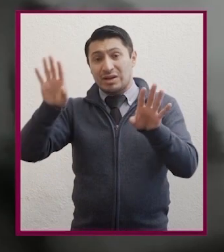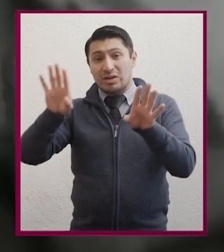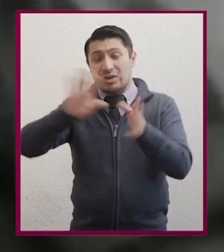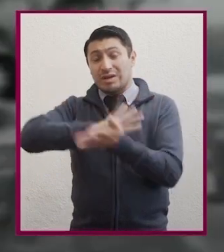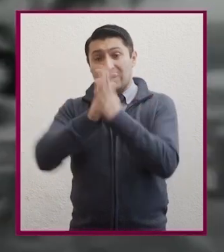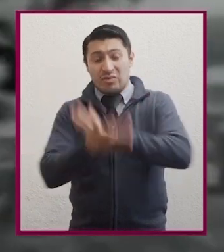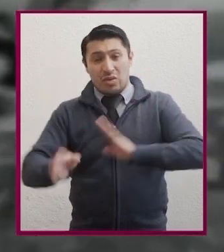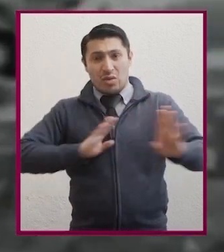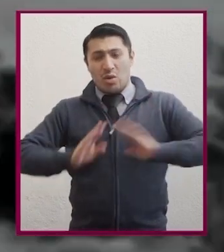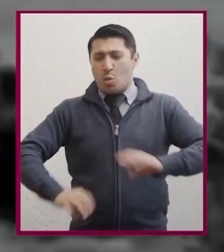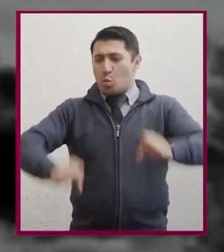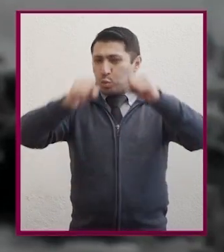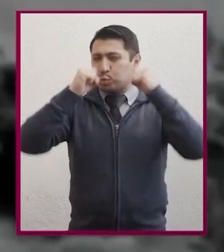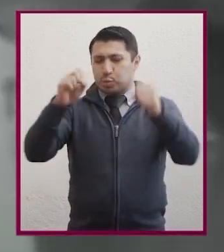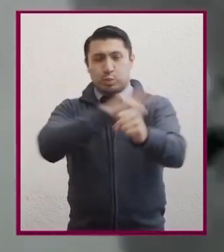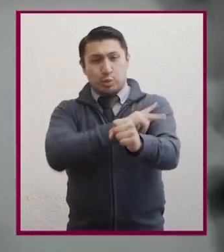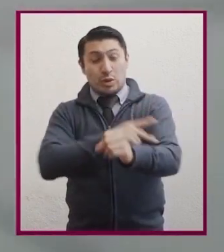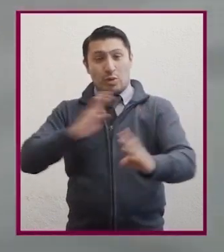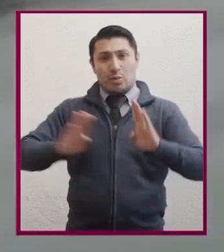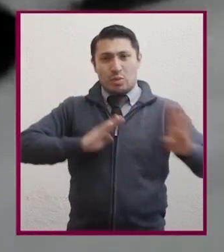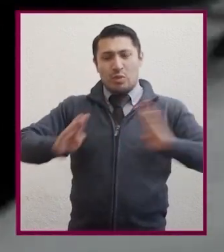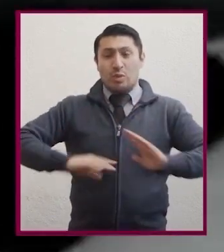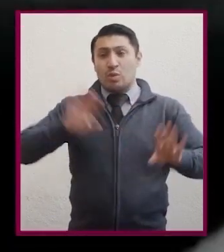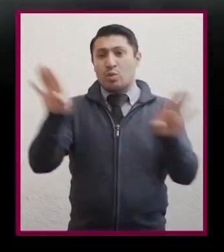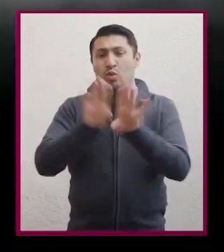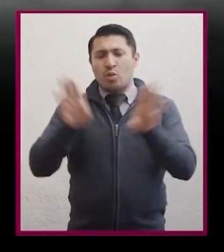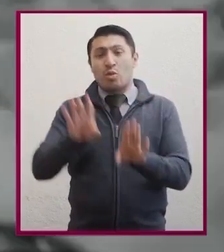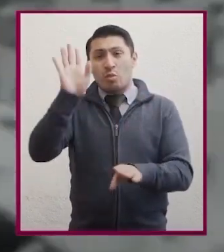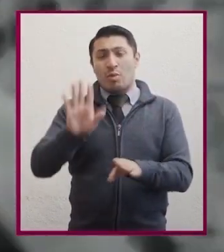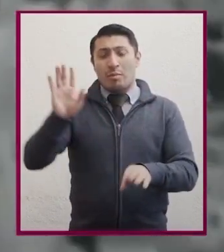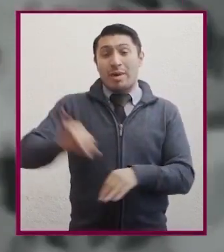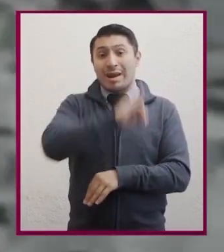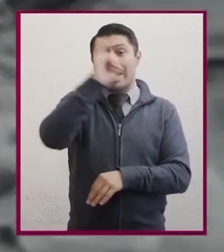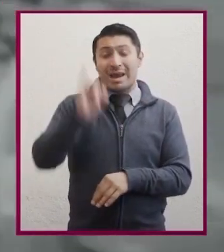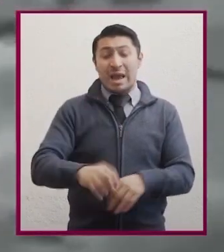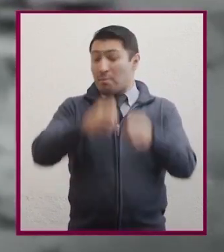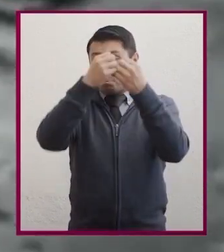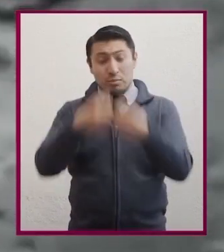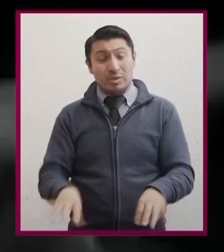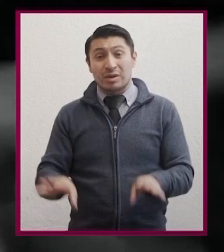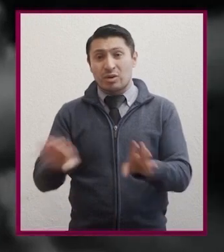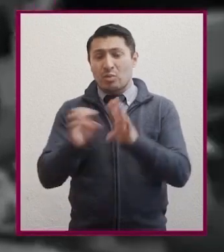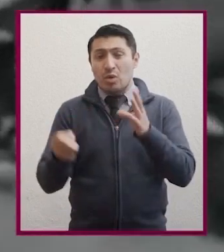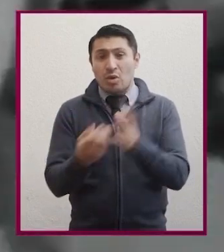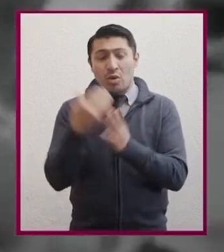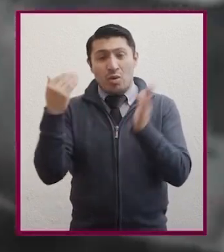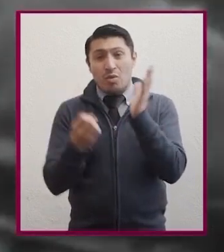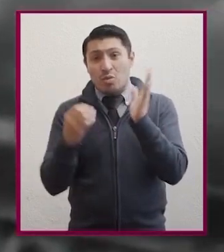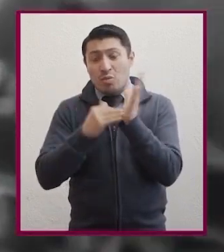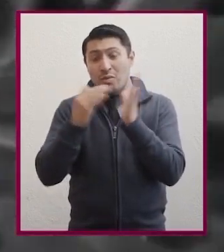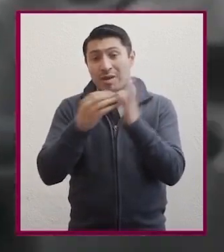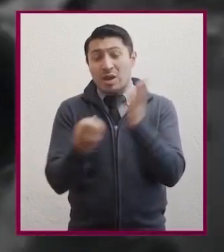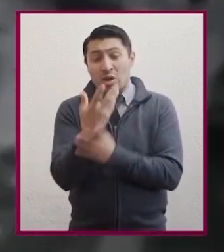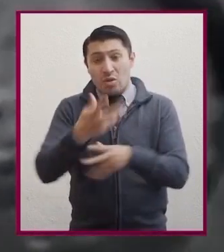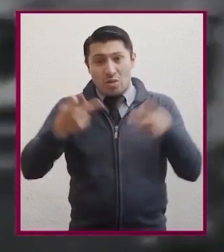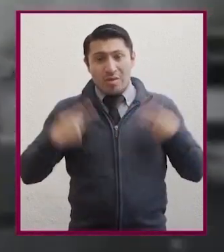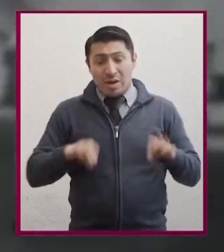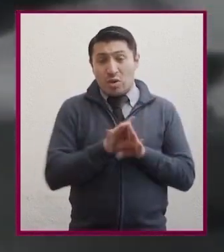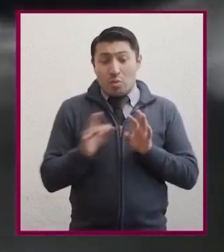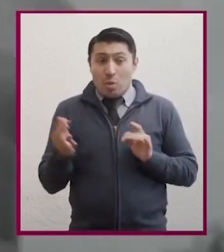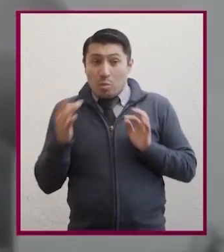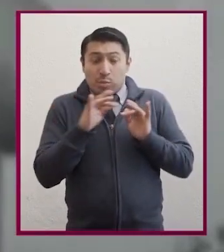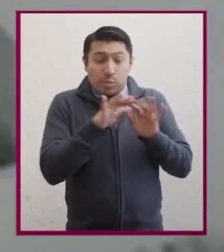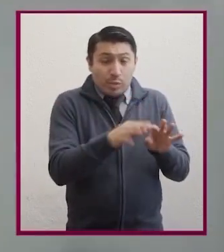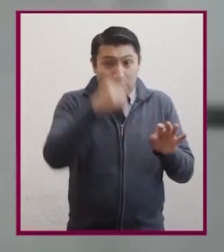militar y su ejército parecía invencible. Esto motivó a miles de nuevos inmigrantes a internarse en sus